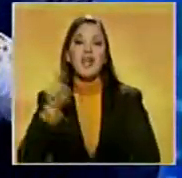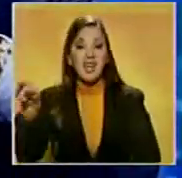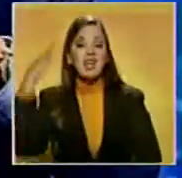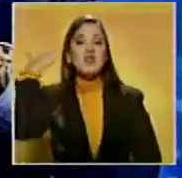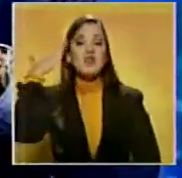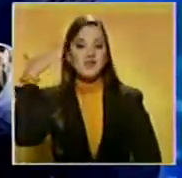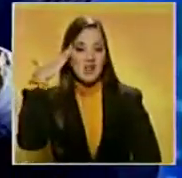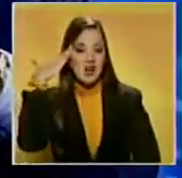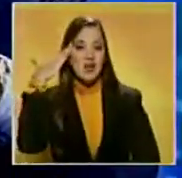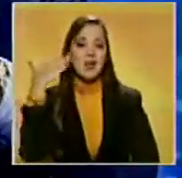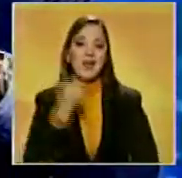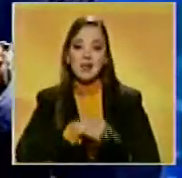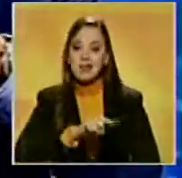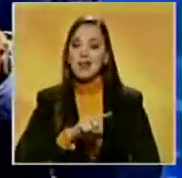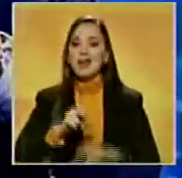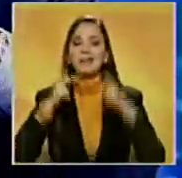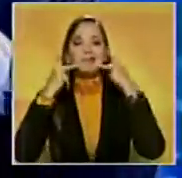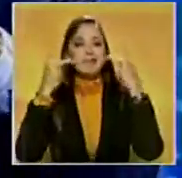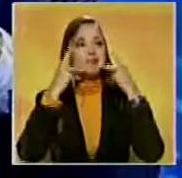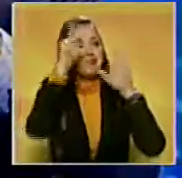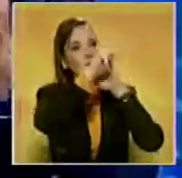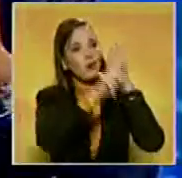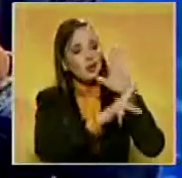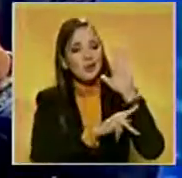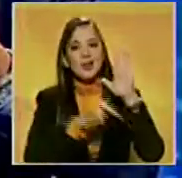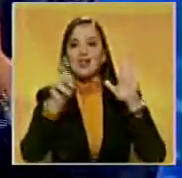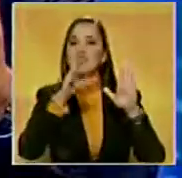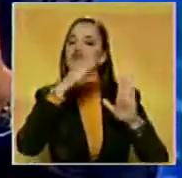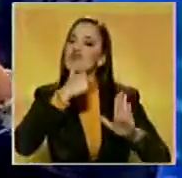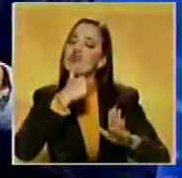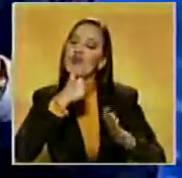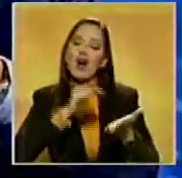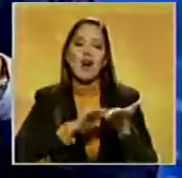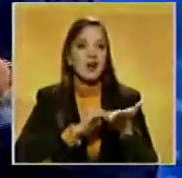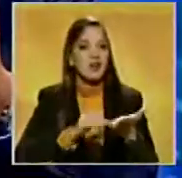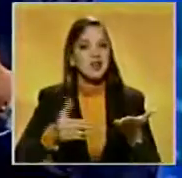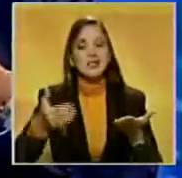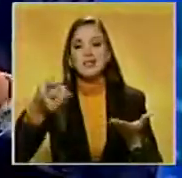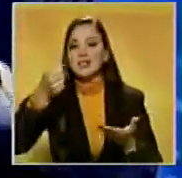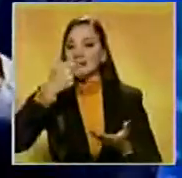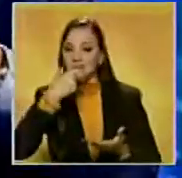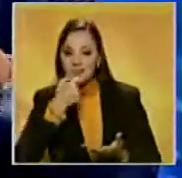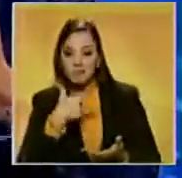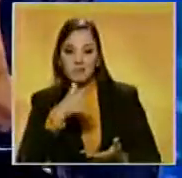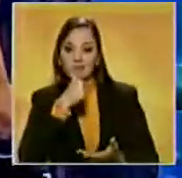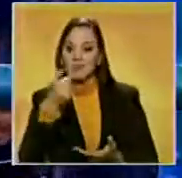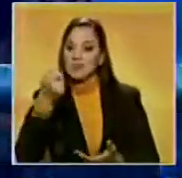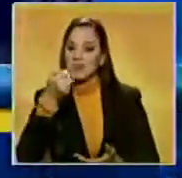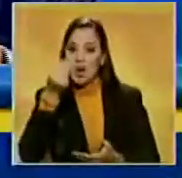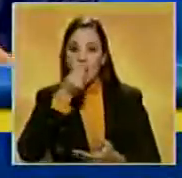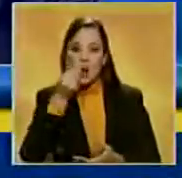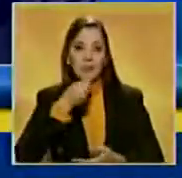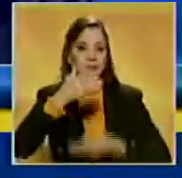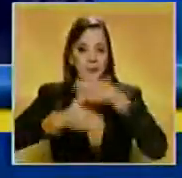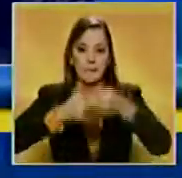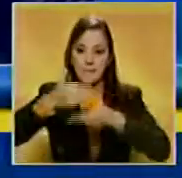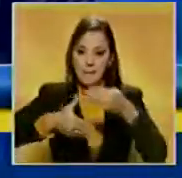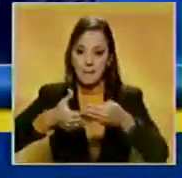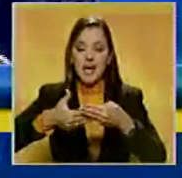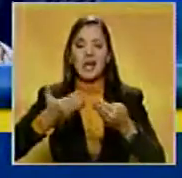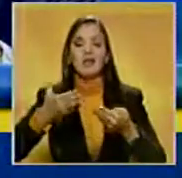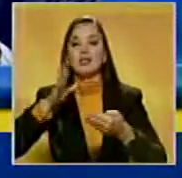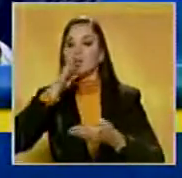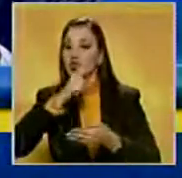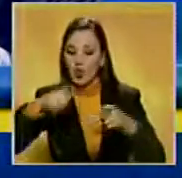está tomando políticas de radio y no tiene capacidad para resolver los problemas O sea no hay medicina no hay comida no hay papel sanitario no hay repuesto